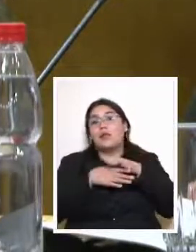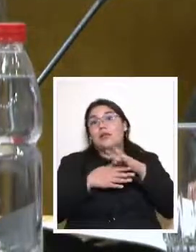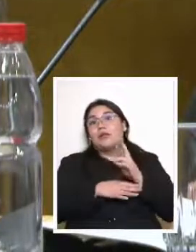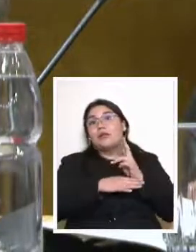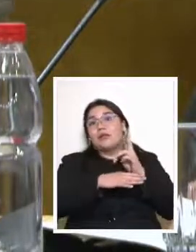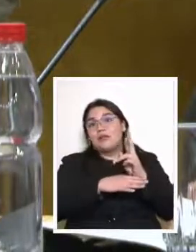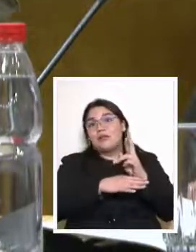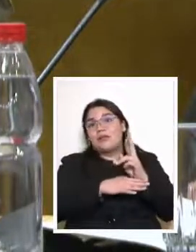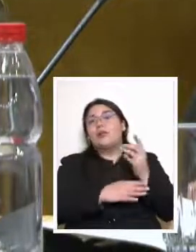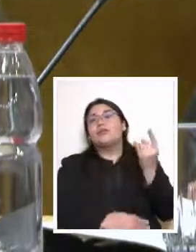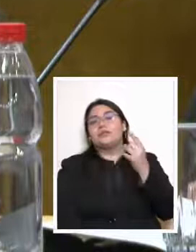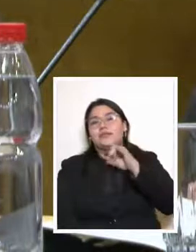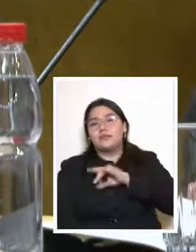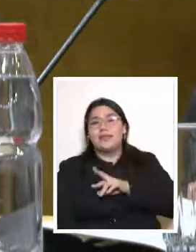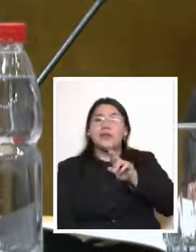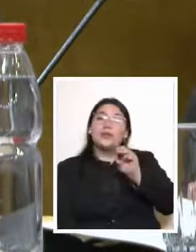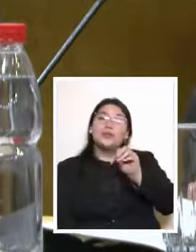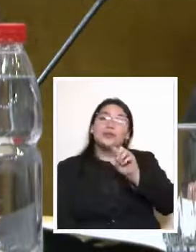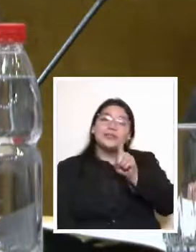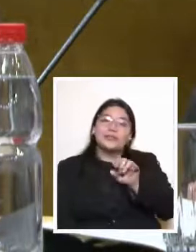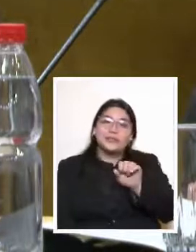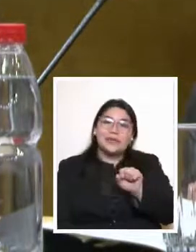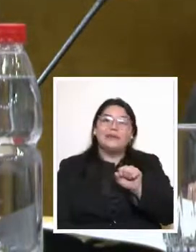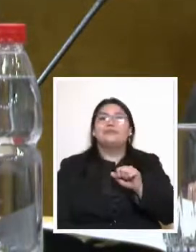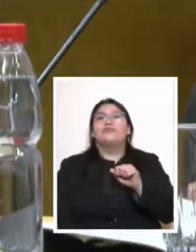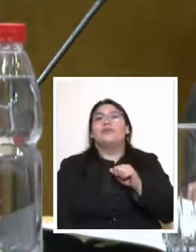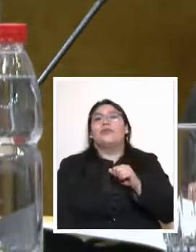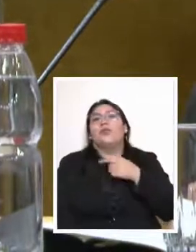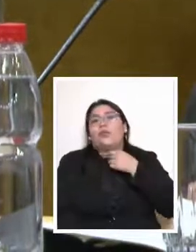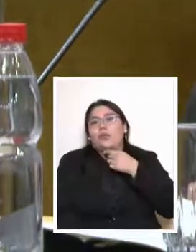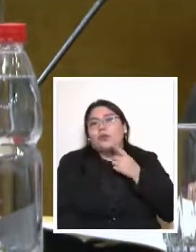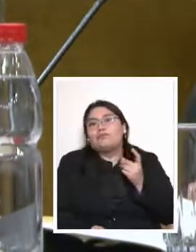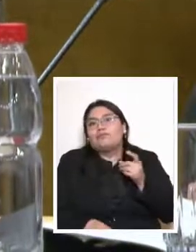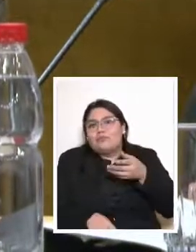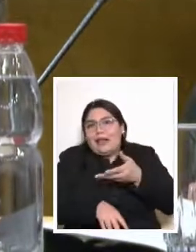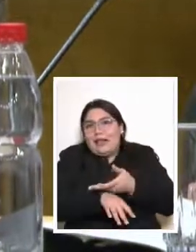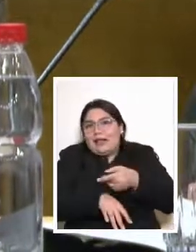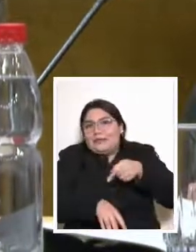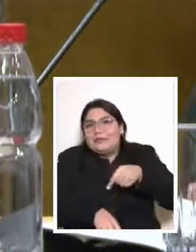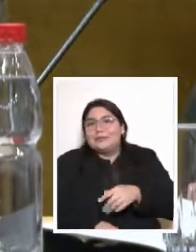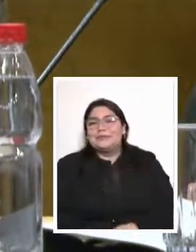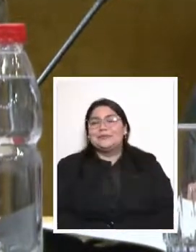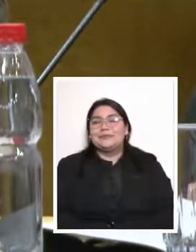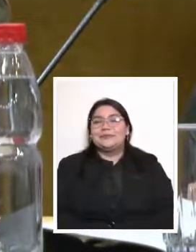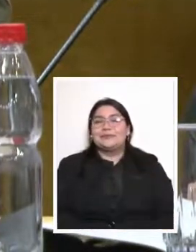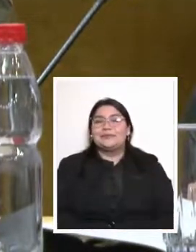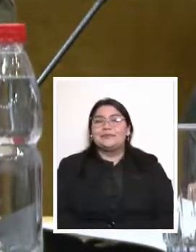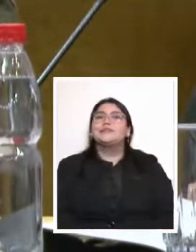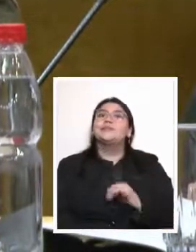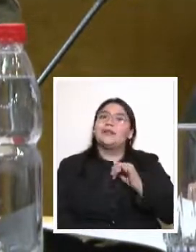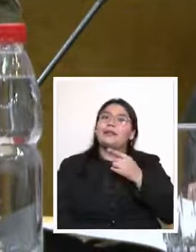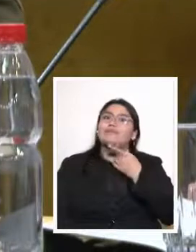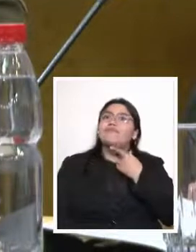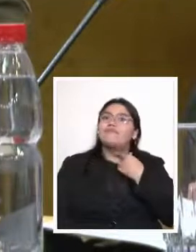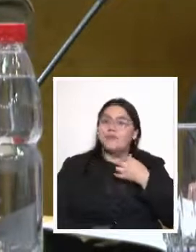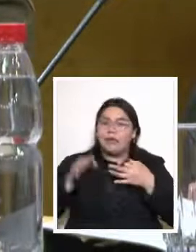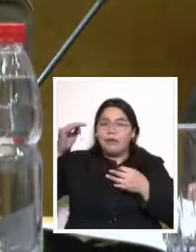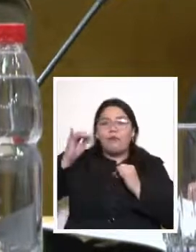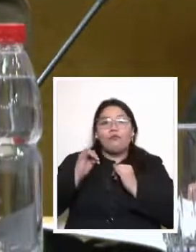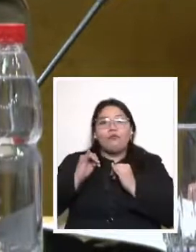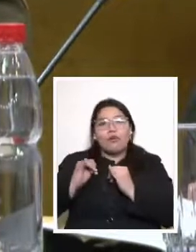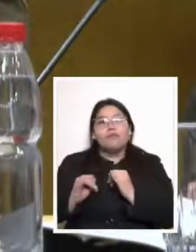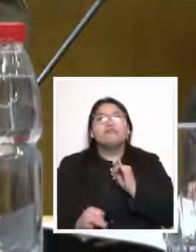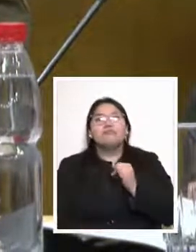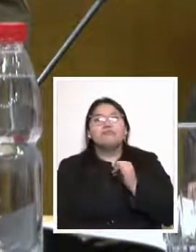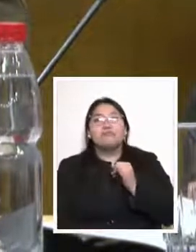Chile, Rosa Deves. Así que un gran gusto estar acá. Sí, es muy interesante el informe. En realidad se